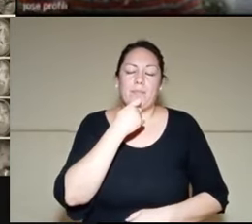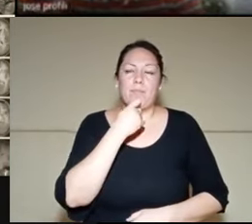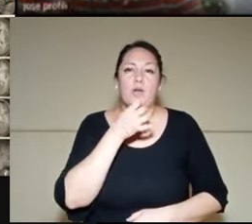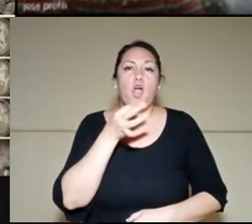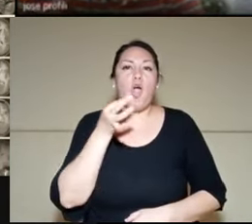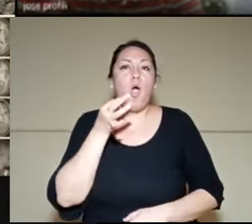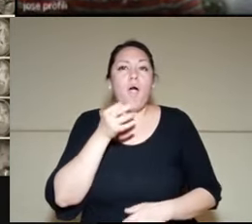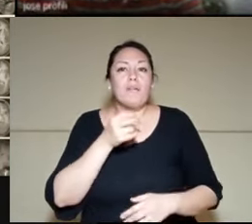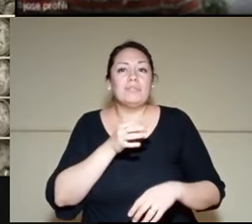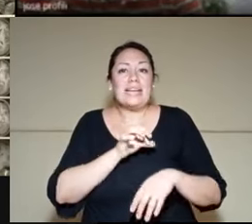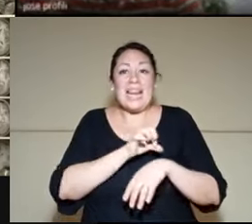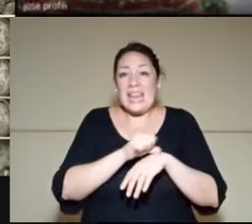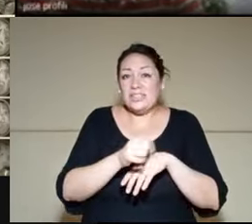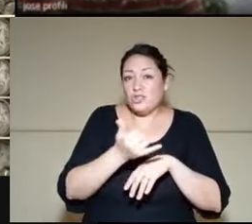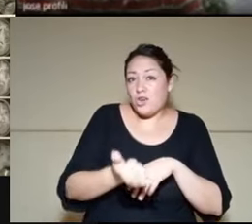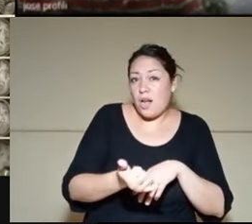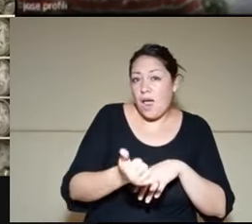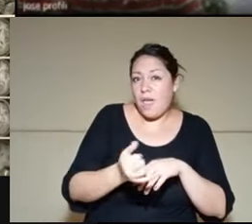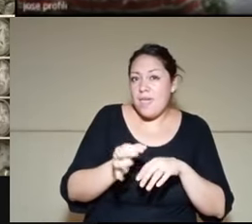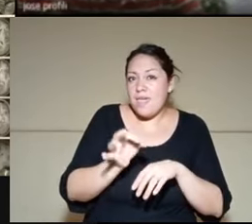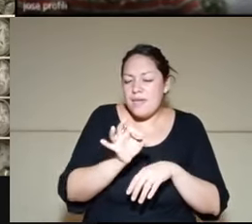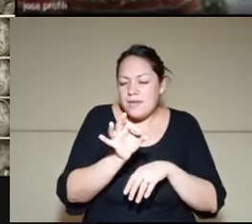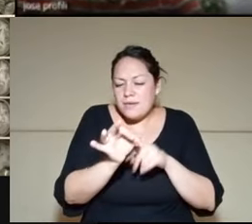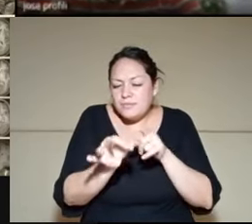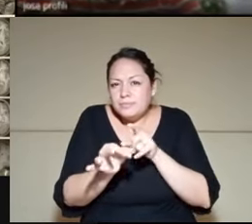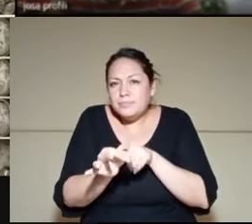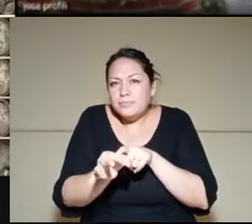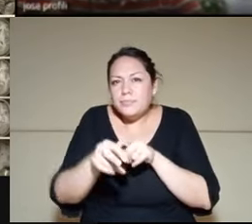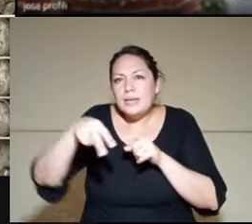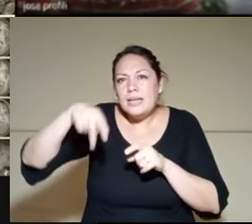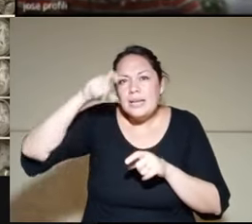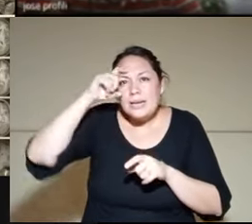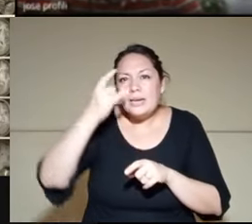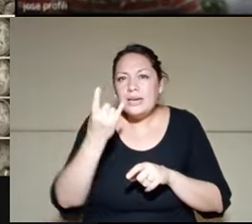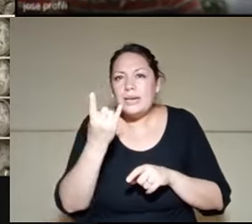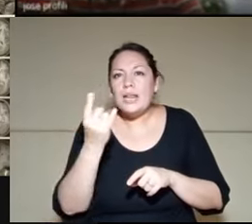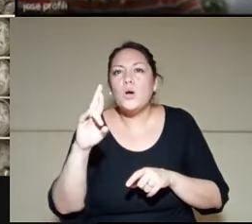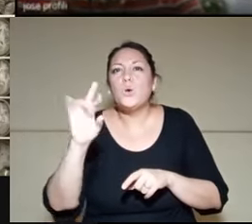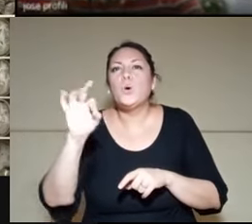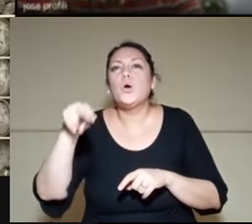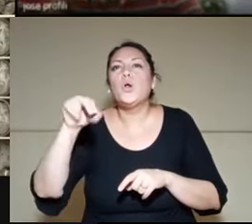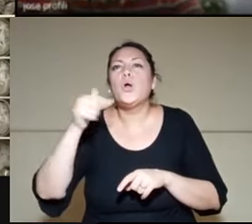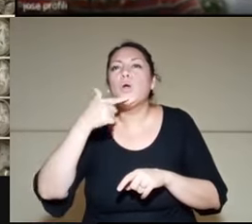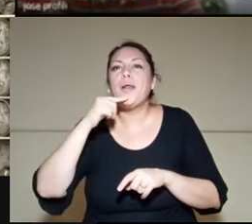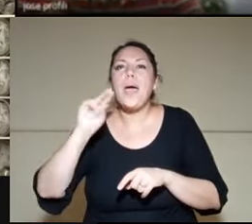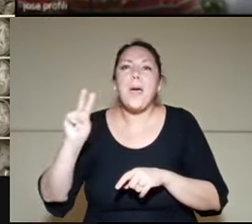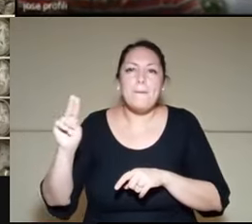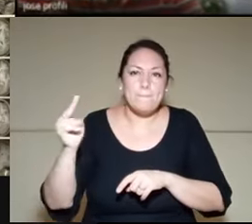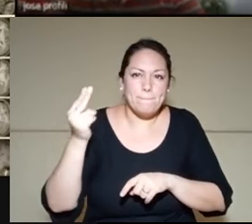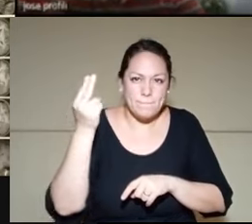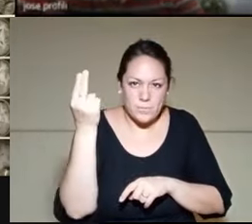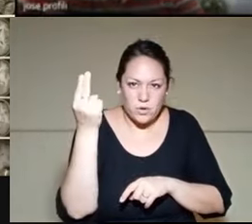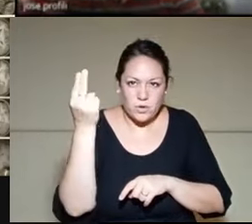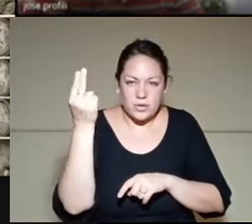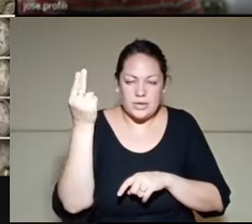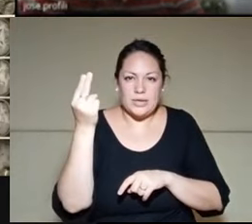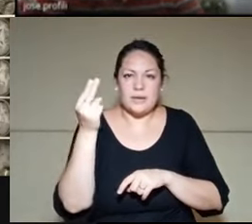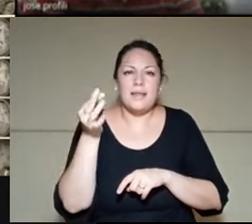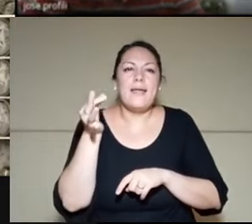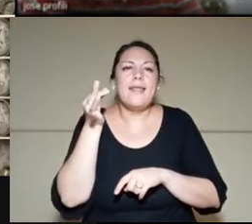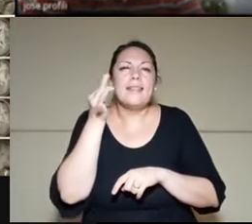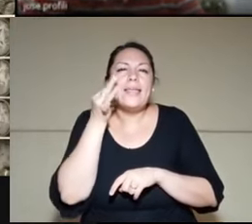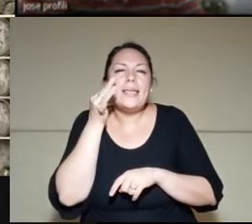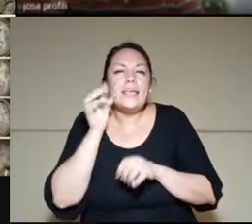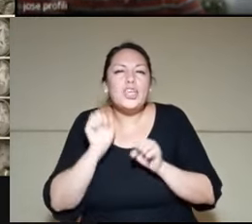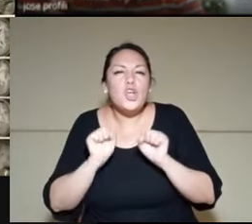produzca en ese tejido nervioso pueden morir millones de neuronas. Entonces, ese tejido